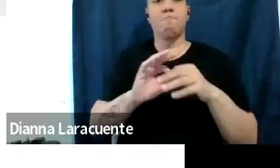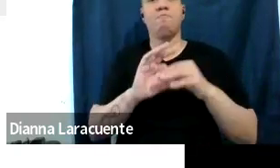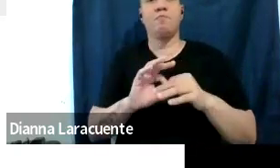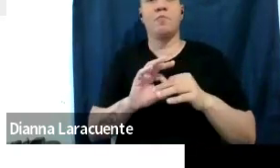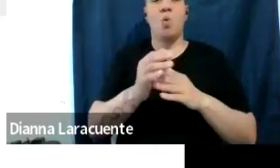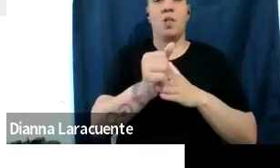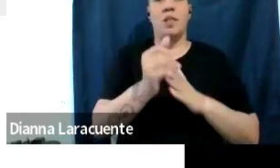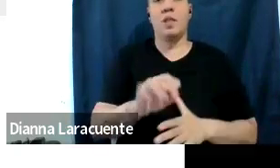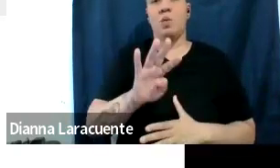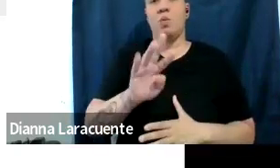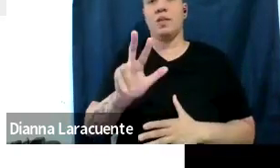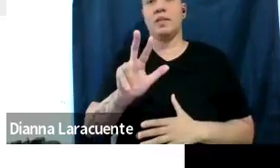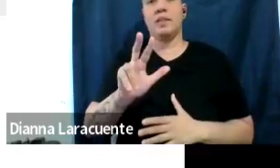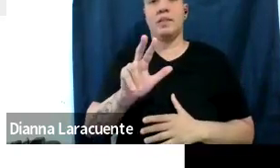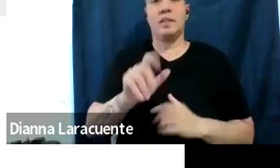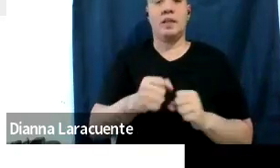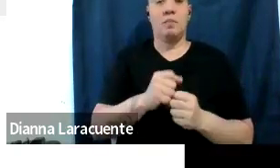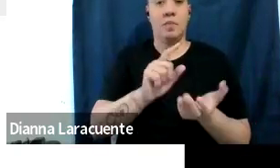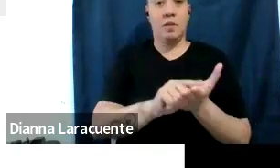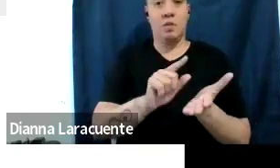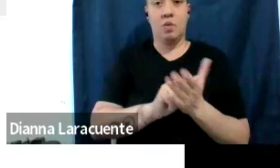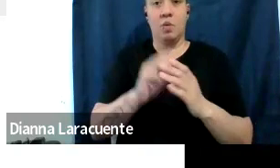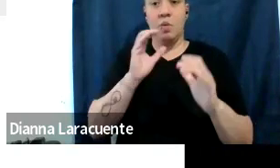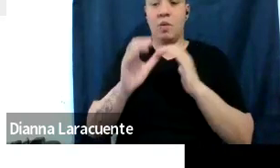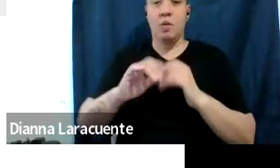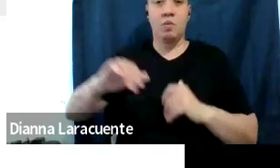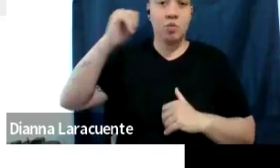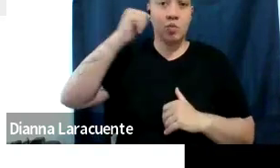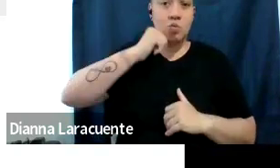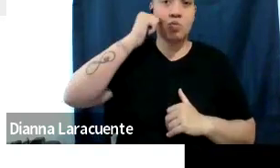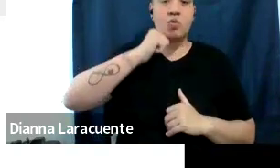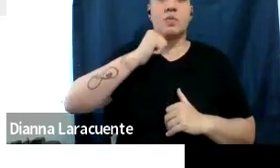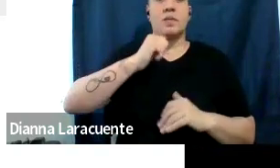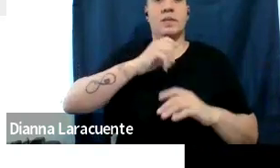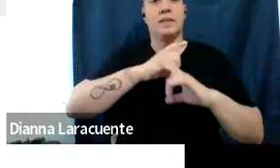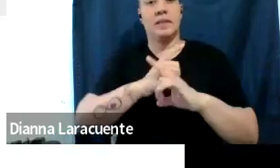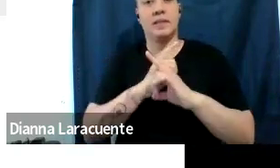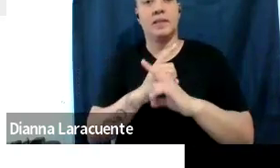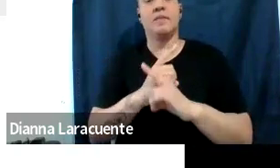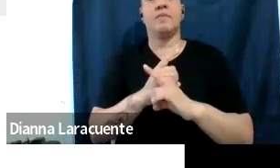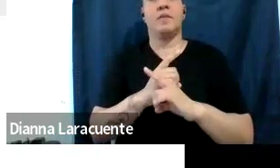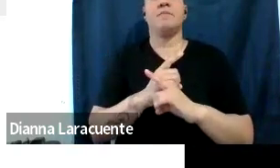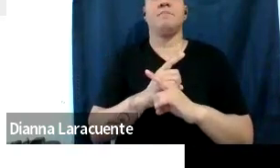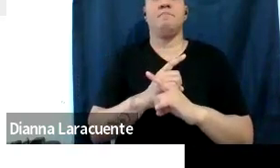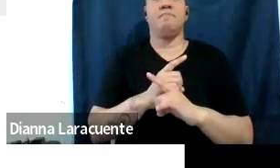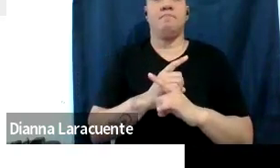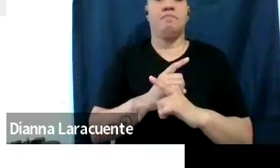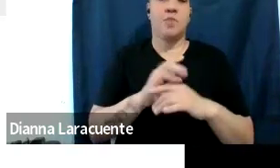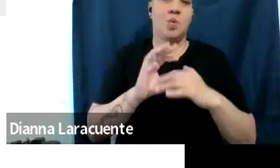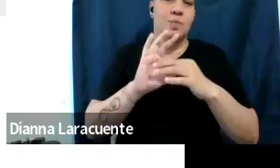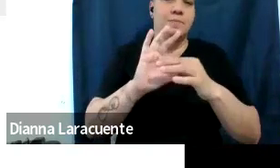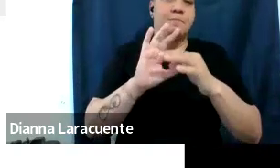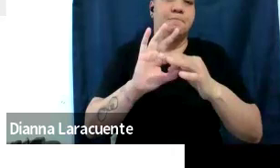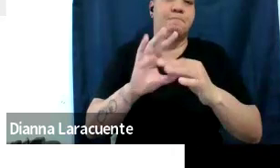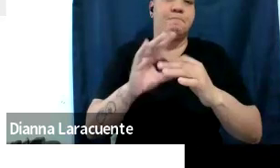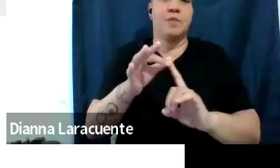43 años tiene un periódico que se comunica a diario, que está defendiéndolo, hubo un vínculo especial. Eso